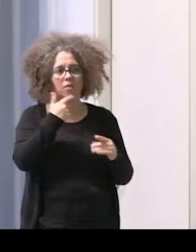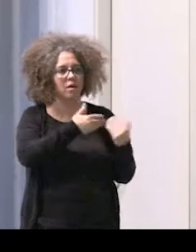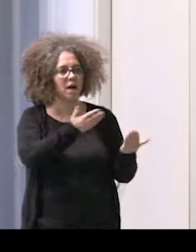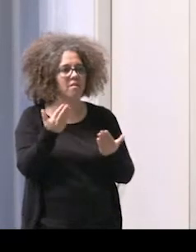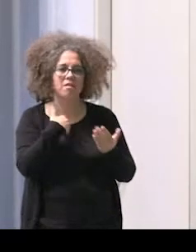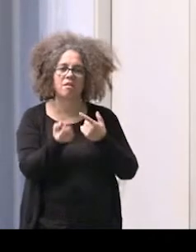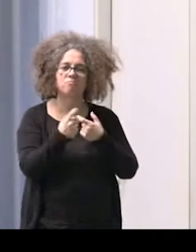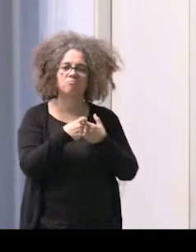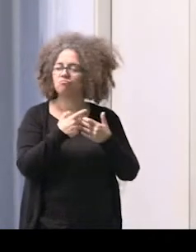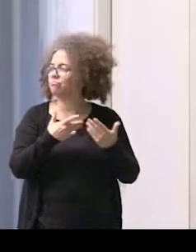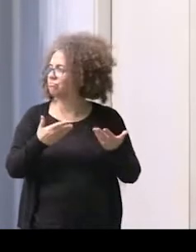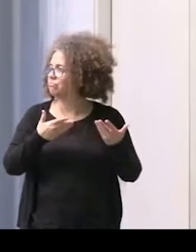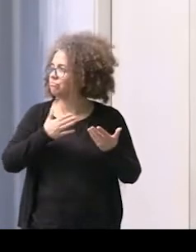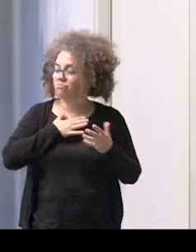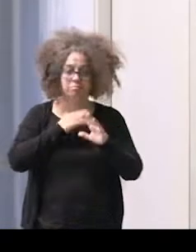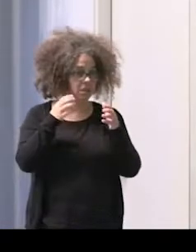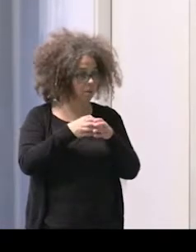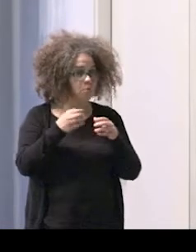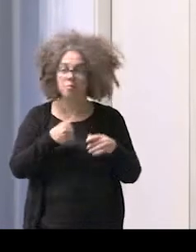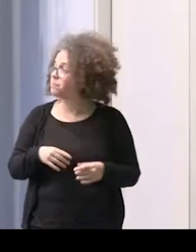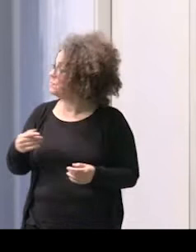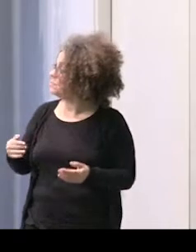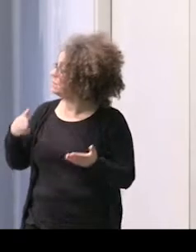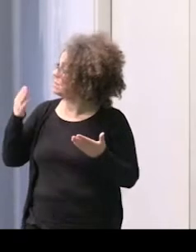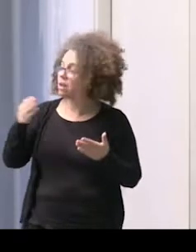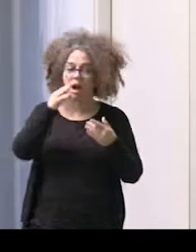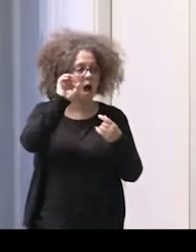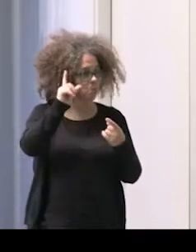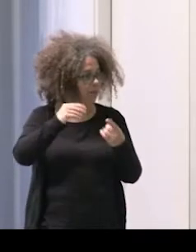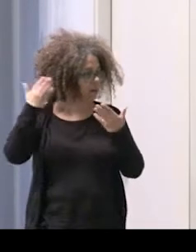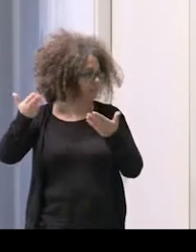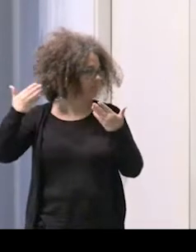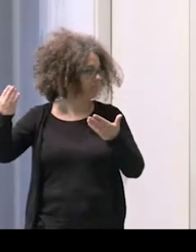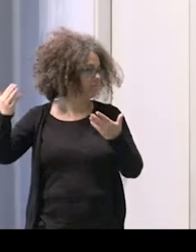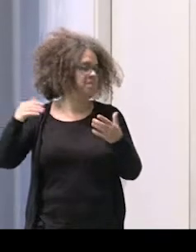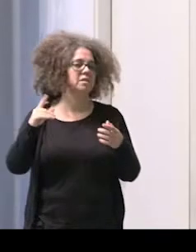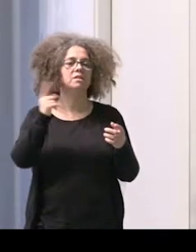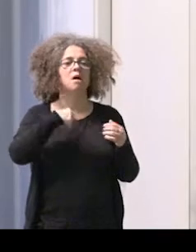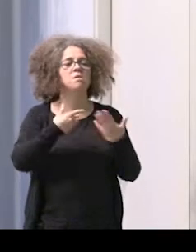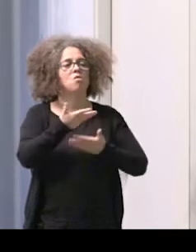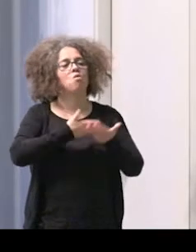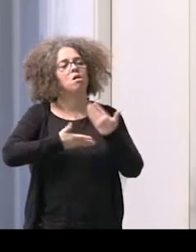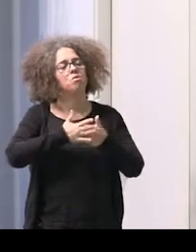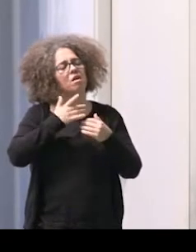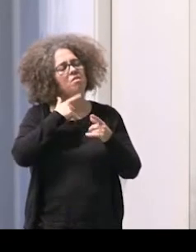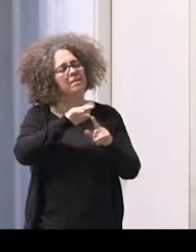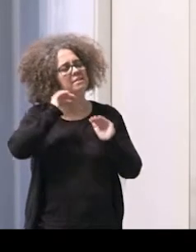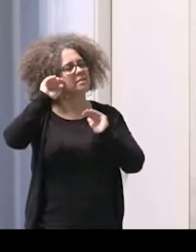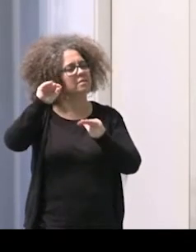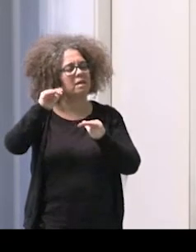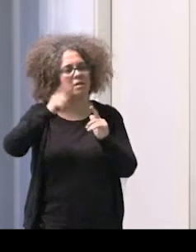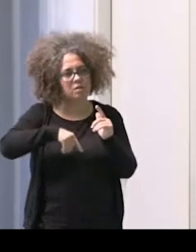han participado, todos los miembros de mi equipo, a Almudena, a Joseba Gorospe, a Milagros, pero también a nuestros colaboradores extranjeros, a